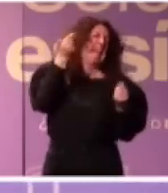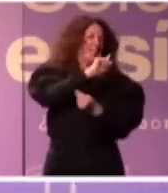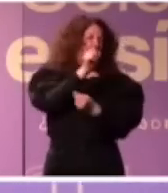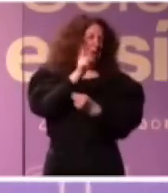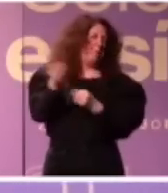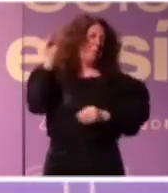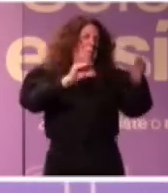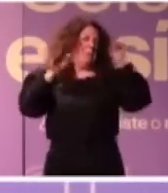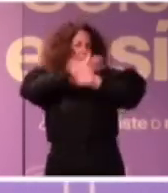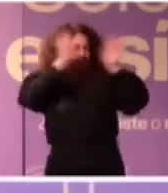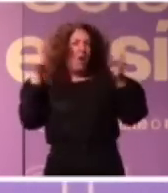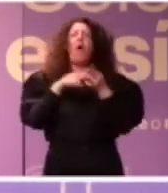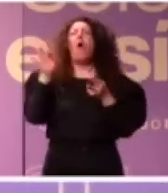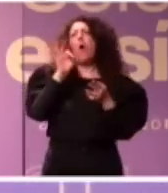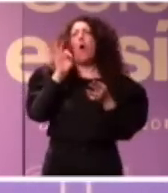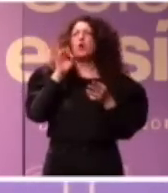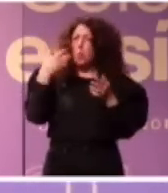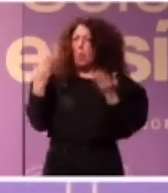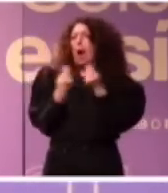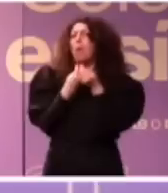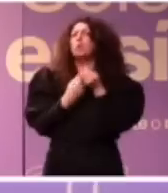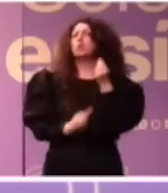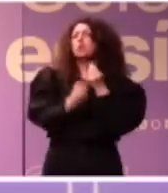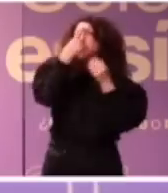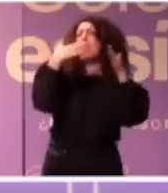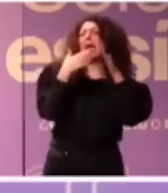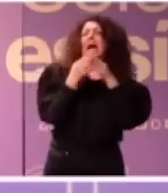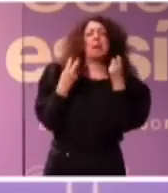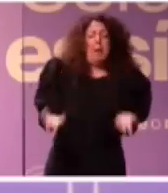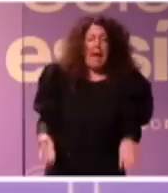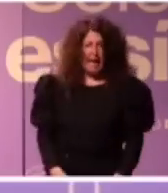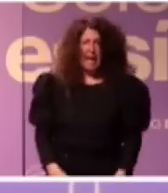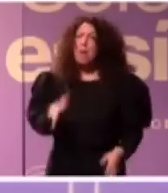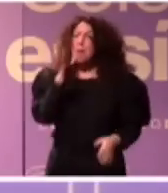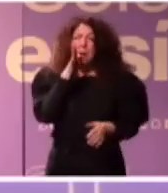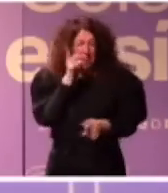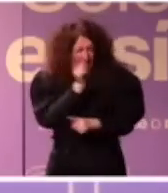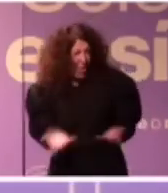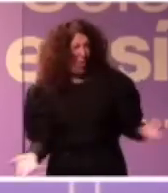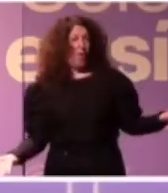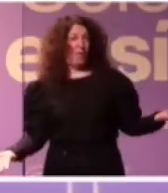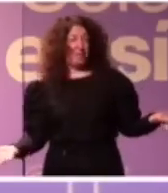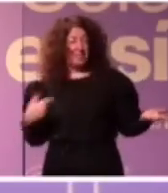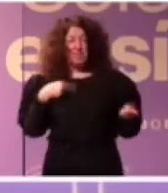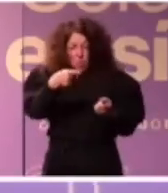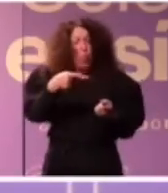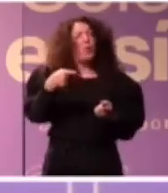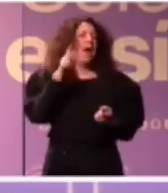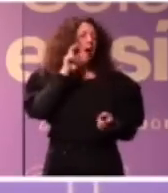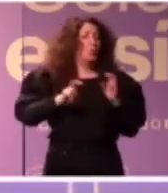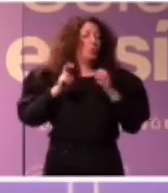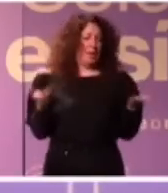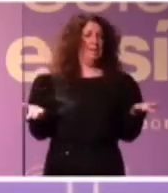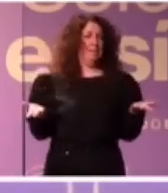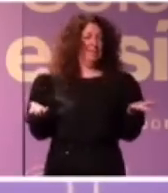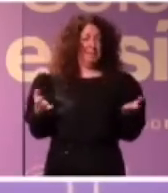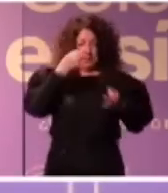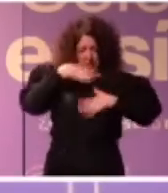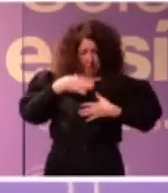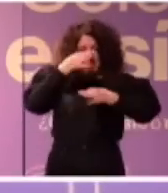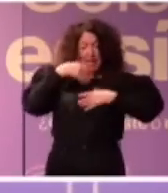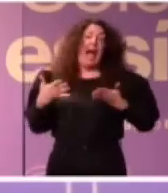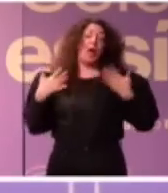no haber subido a su casa, no haber bebido tanto, te lo buscaste, claro, con esa